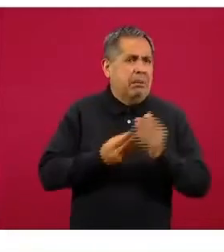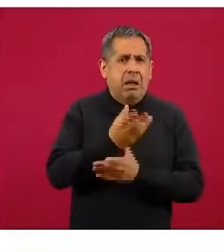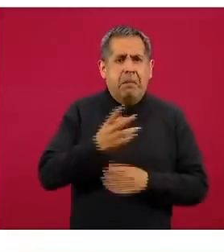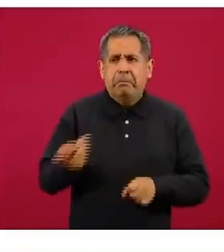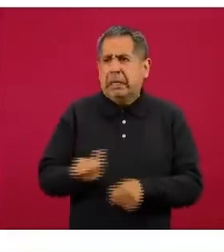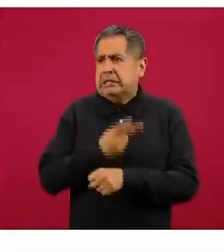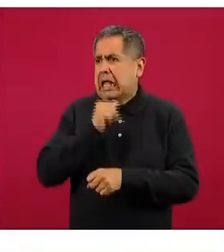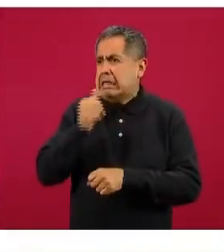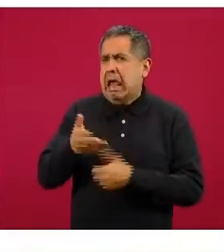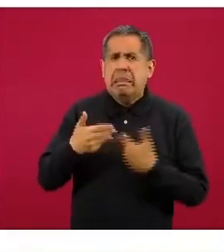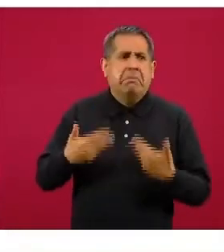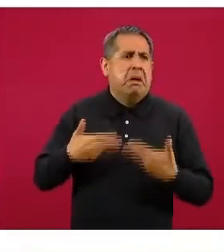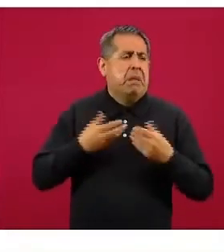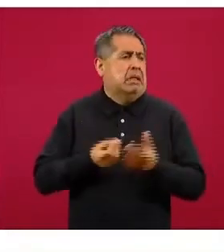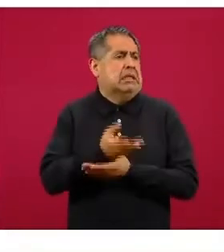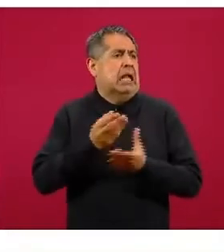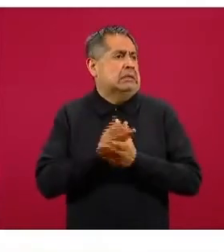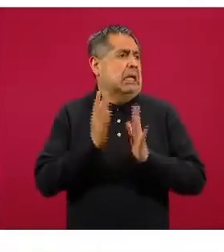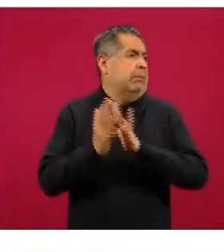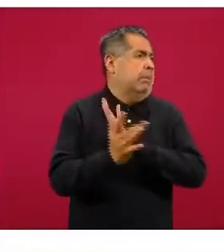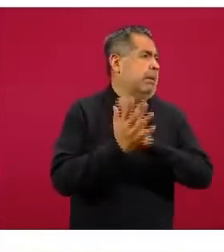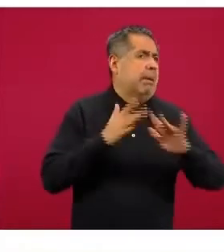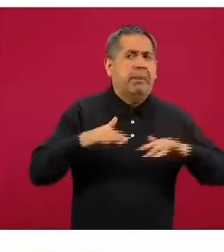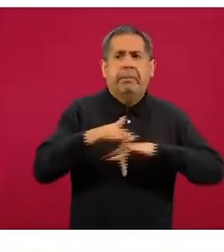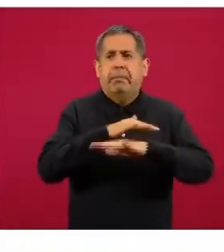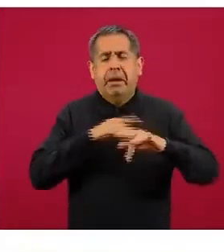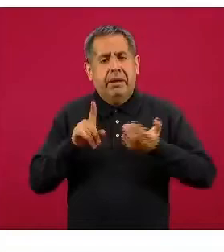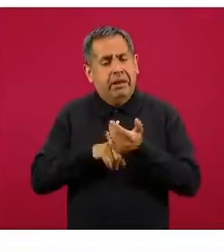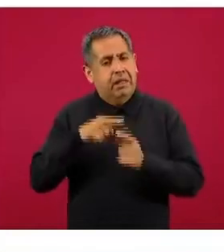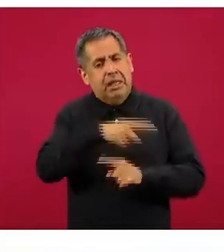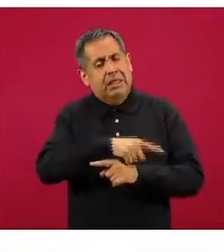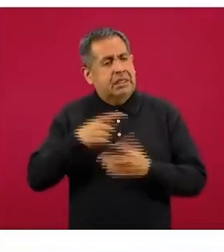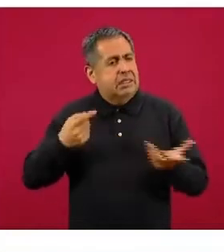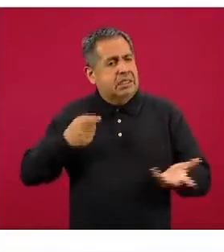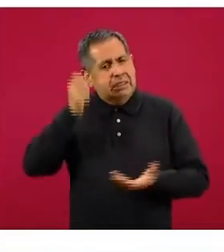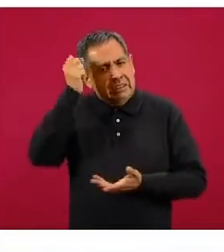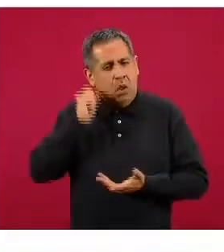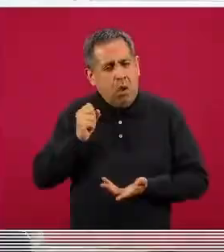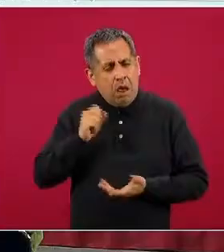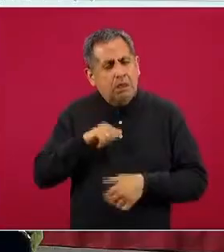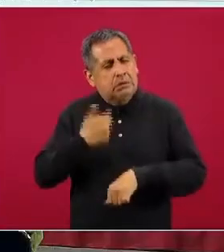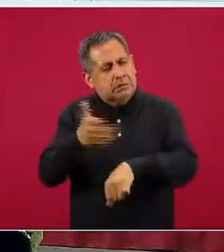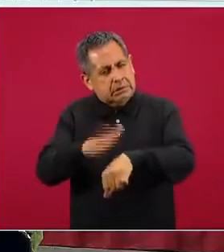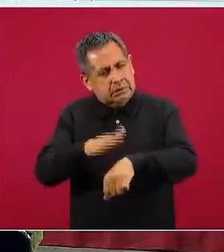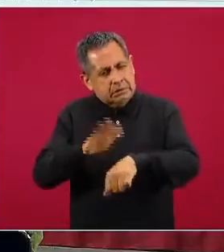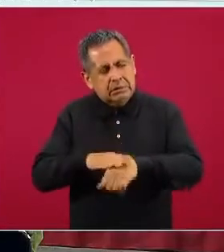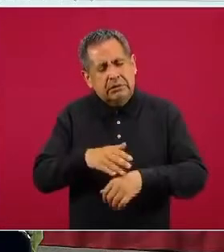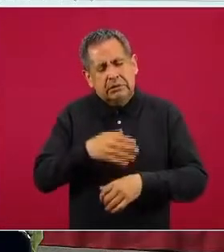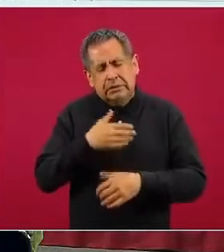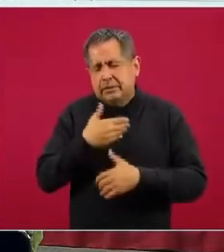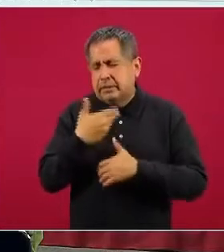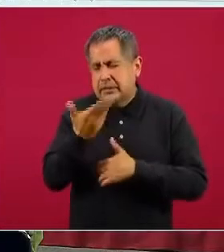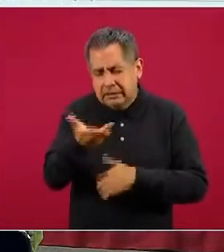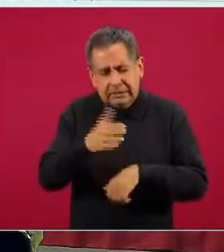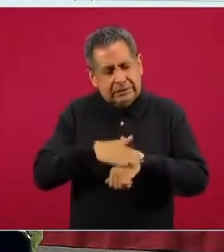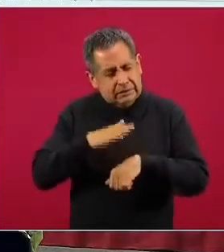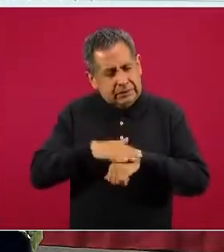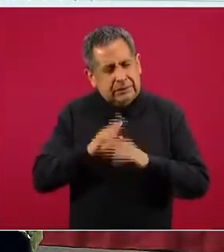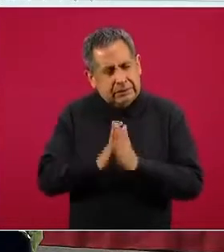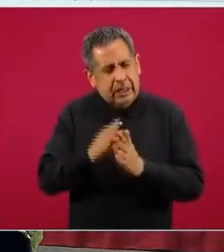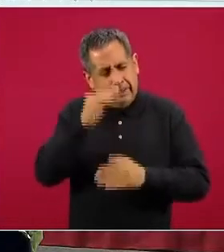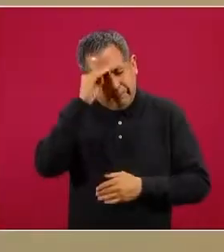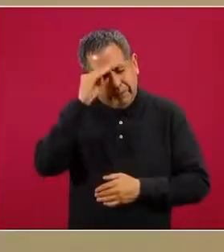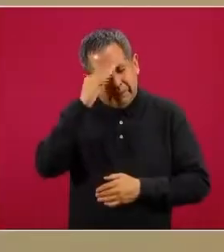estuviera pasando en el estado de Sinaloa, y los invitamos. Le hacemos una enfática invitación a que lo